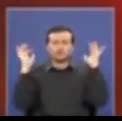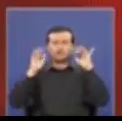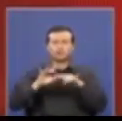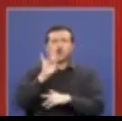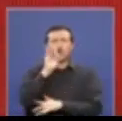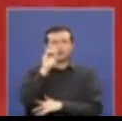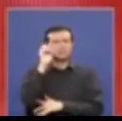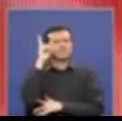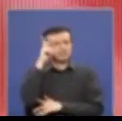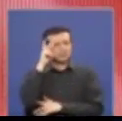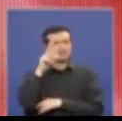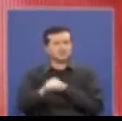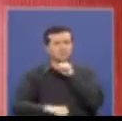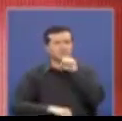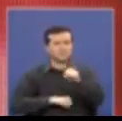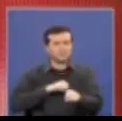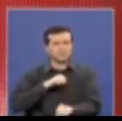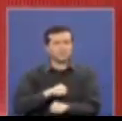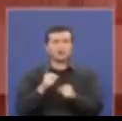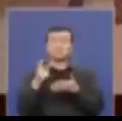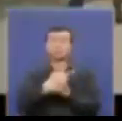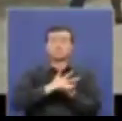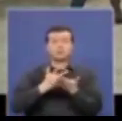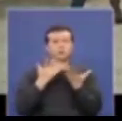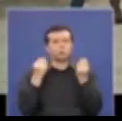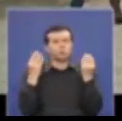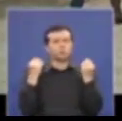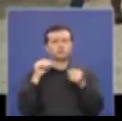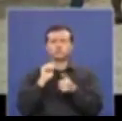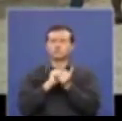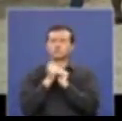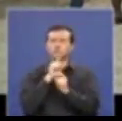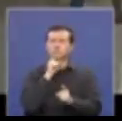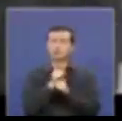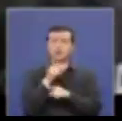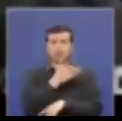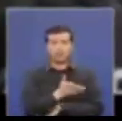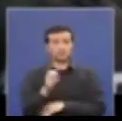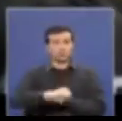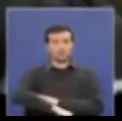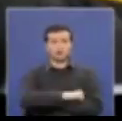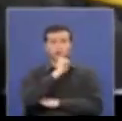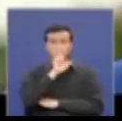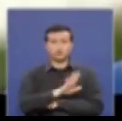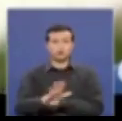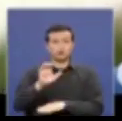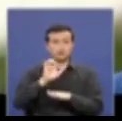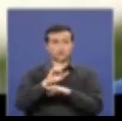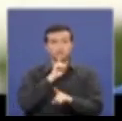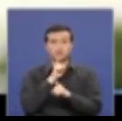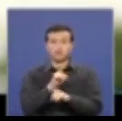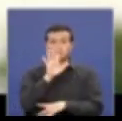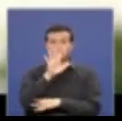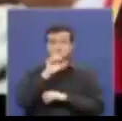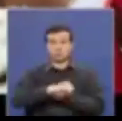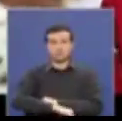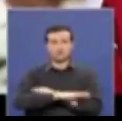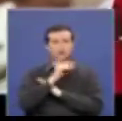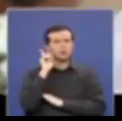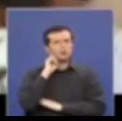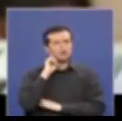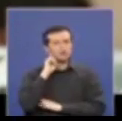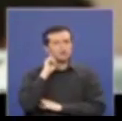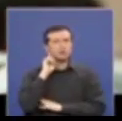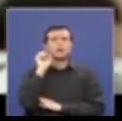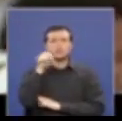menos 80 ciclistas. Es que lo que más sobra en Carchi son ciclistas, deportistas, ¿no? Y son los campeones nacionales. Y de las 5 de la mañana escuchaba cómo